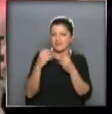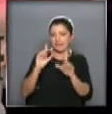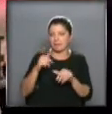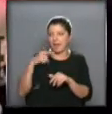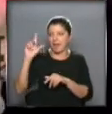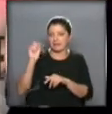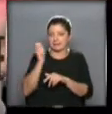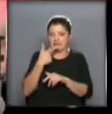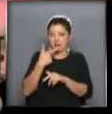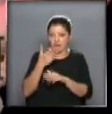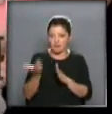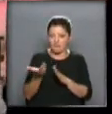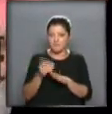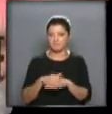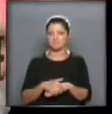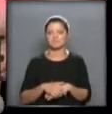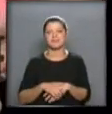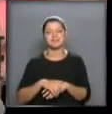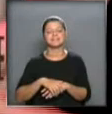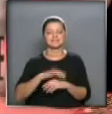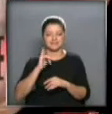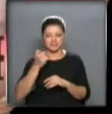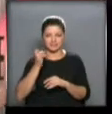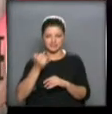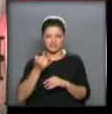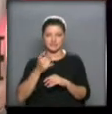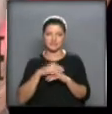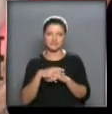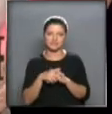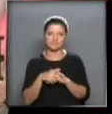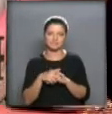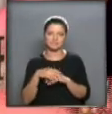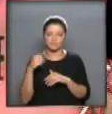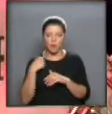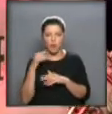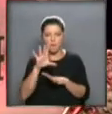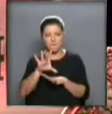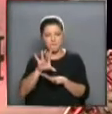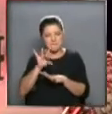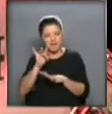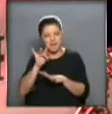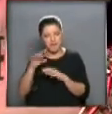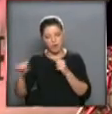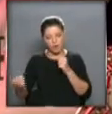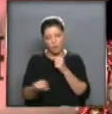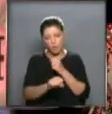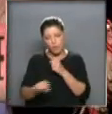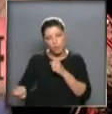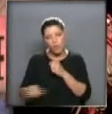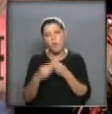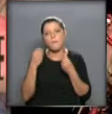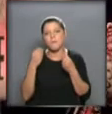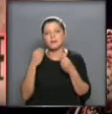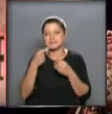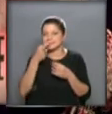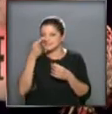chelo. Claro, sí. Lo que me llevó a tocar el chelo fue la curiosidad,